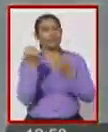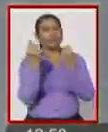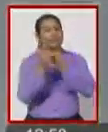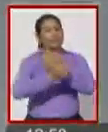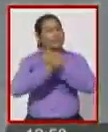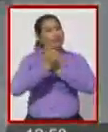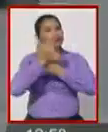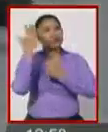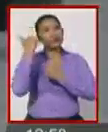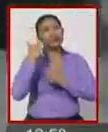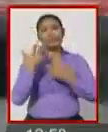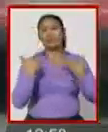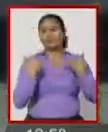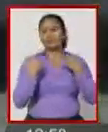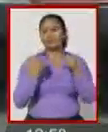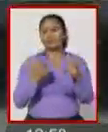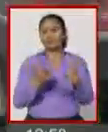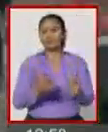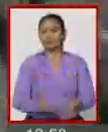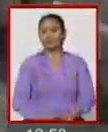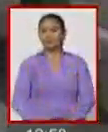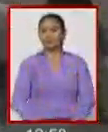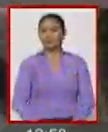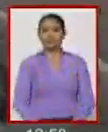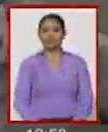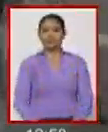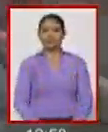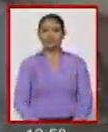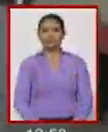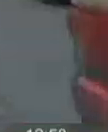considerados peligrosos, ya que se encuentran armados.